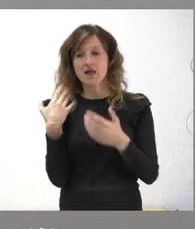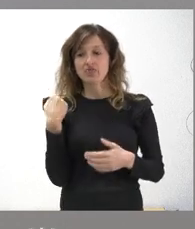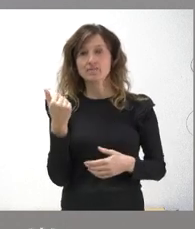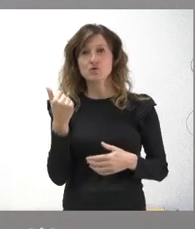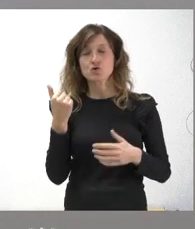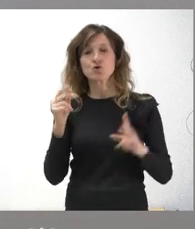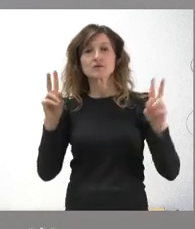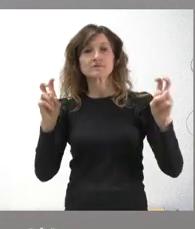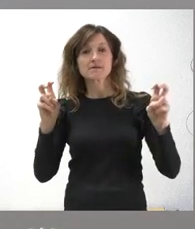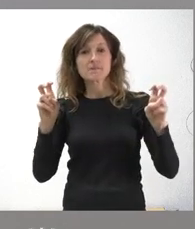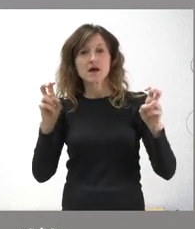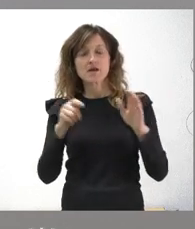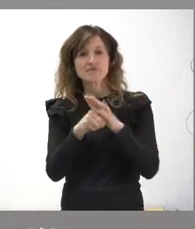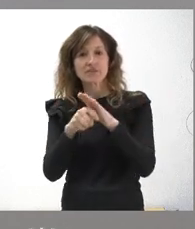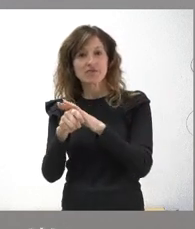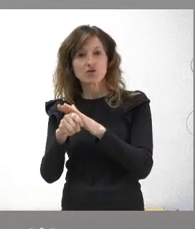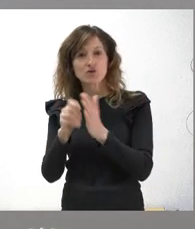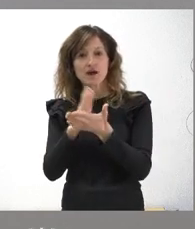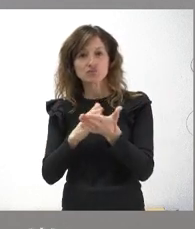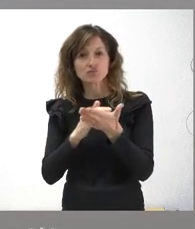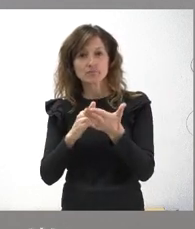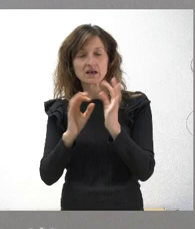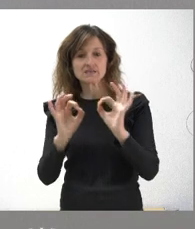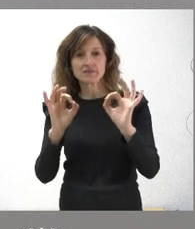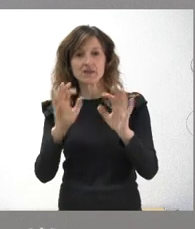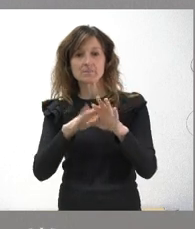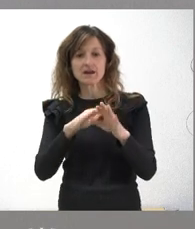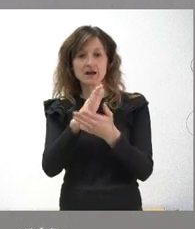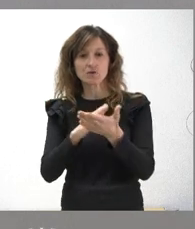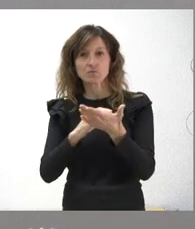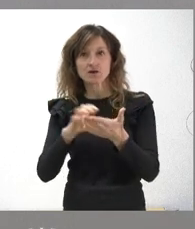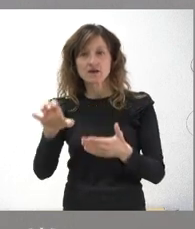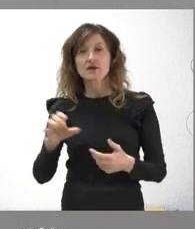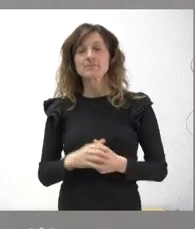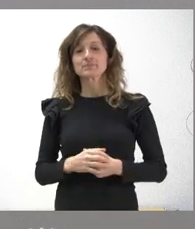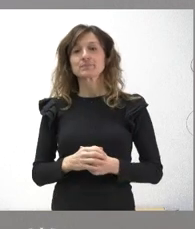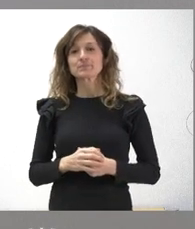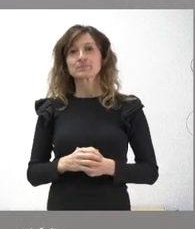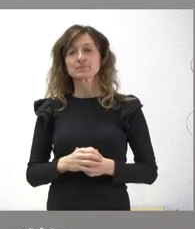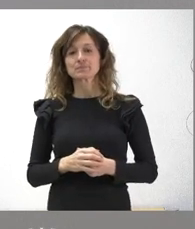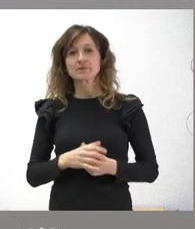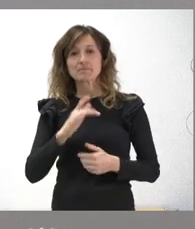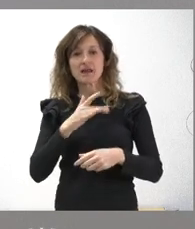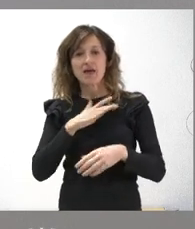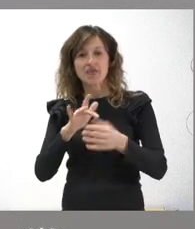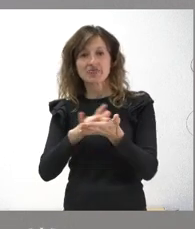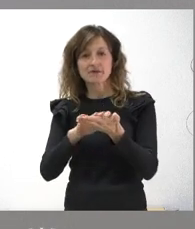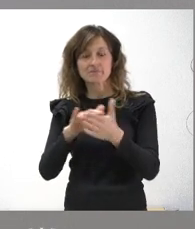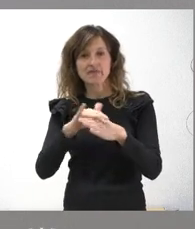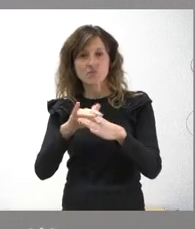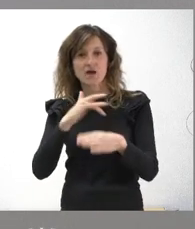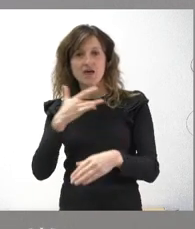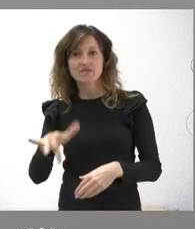torno a a una financiación autonómica singular para alguna comunidad Autónoma en torno al perdón de la deuda para una comunidad